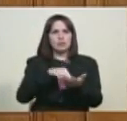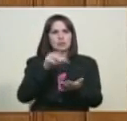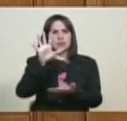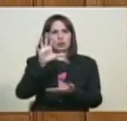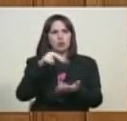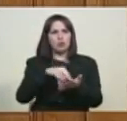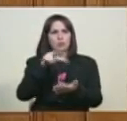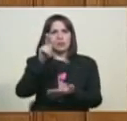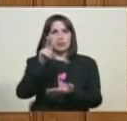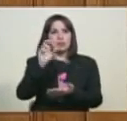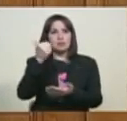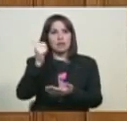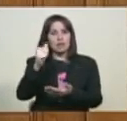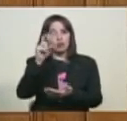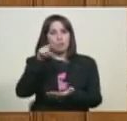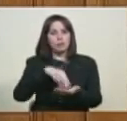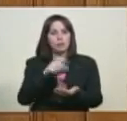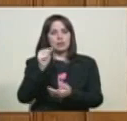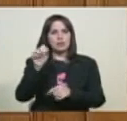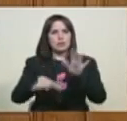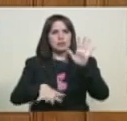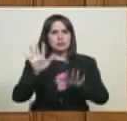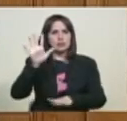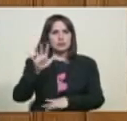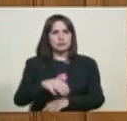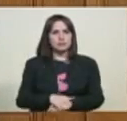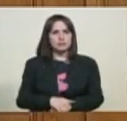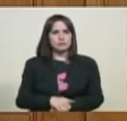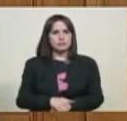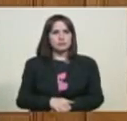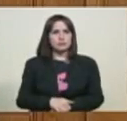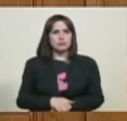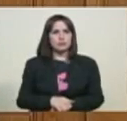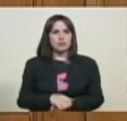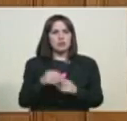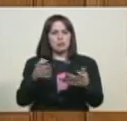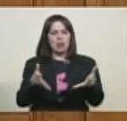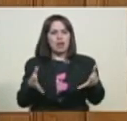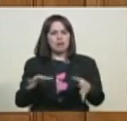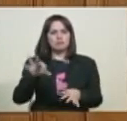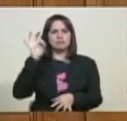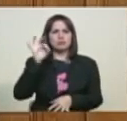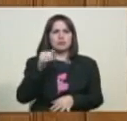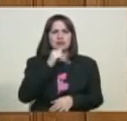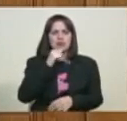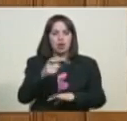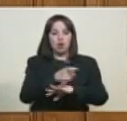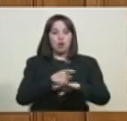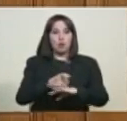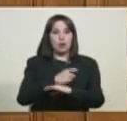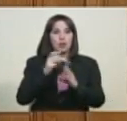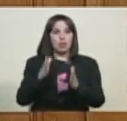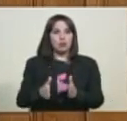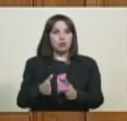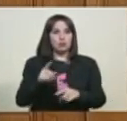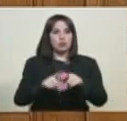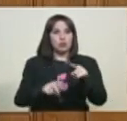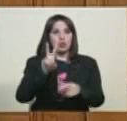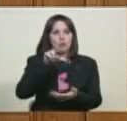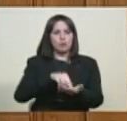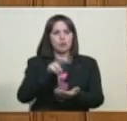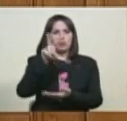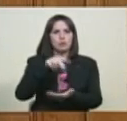2010, 2015, Parlamento. Elecciones para elegir gobernadores, 2000,